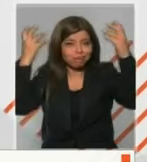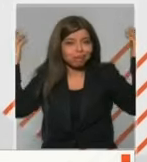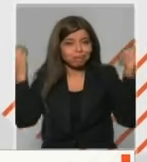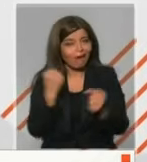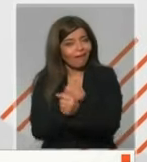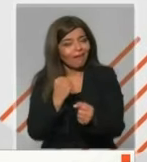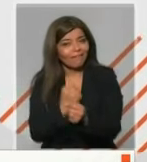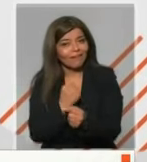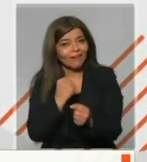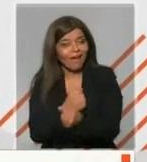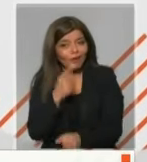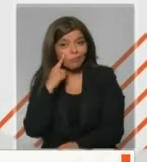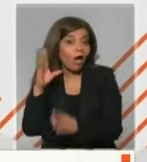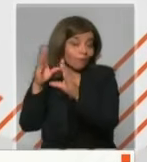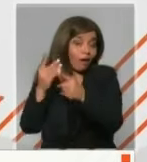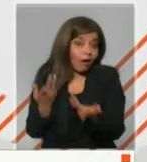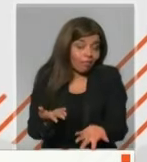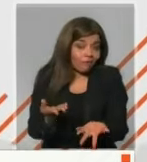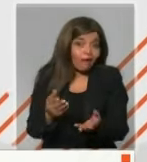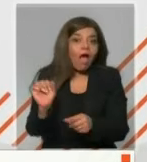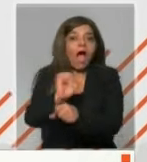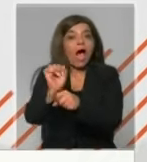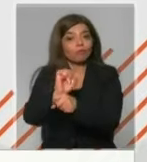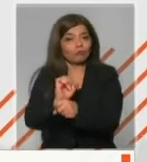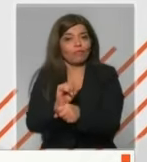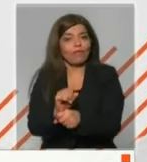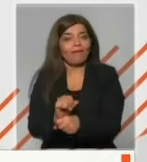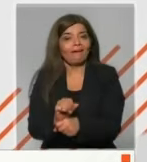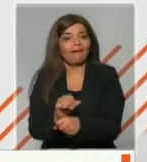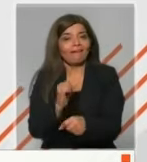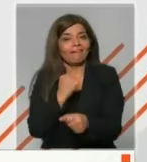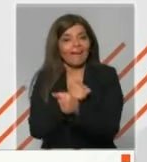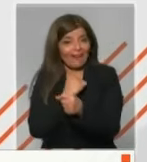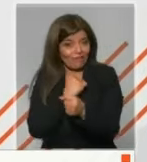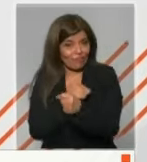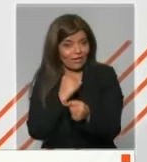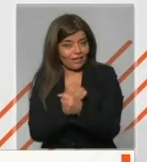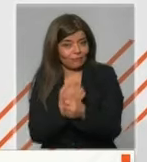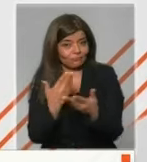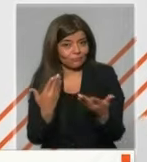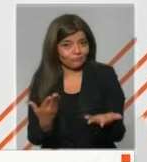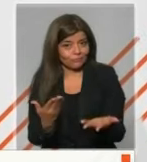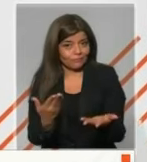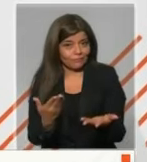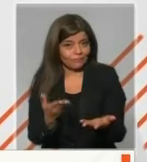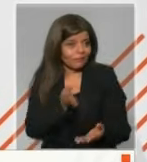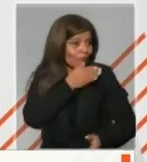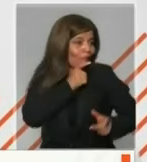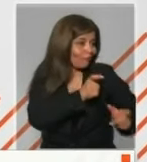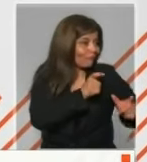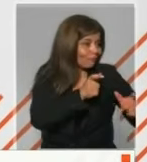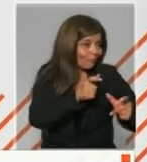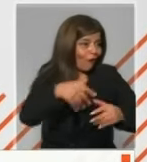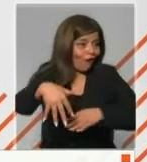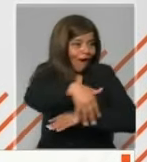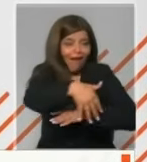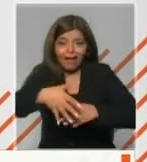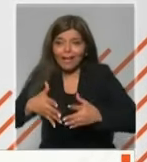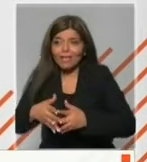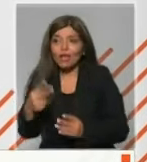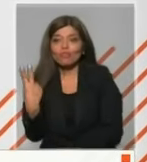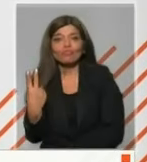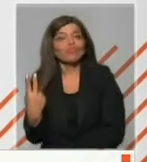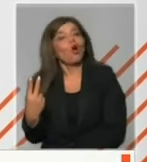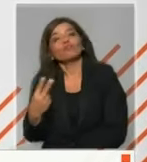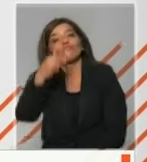afortunadamente apagadas. Pero ese no es el punto. Resulta increíble que con los altos niveles de inseguridad de la población, dos funcionarios policiales